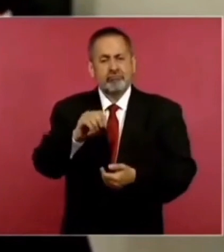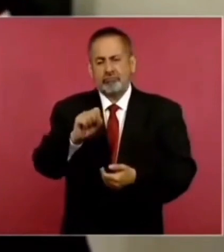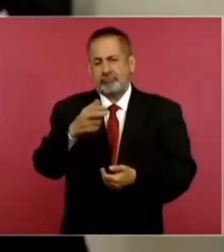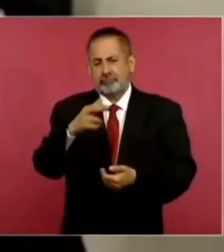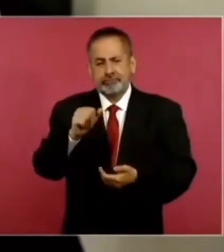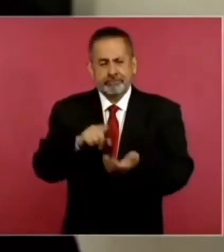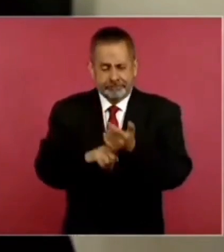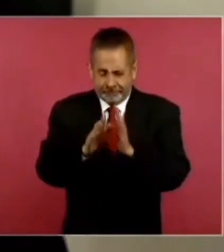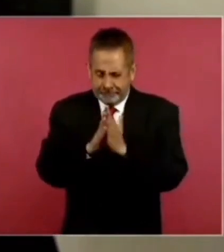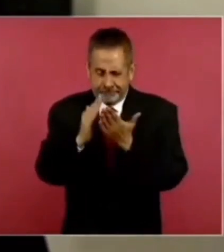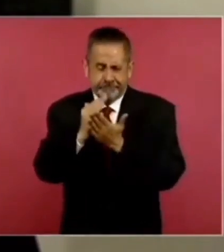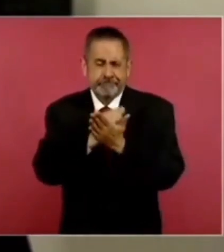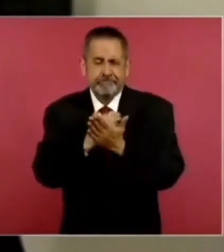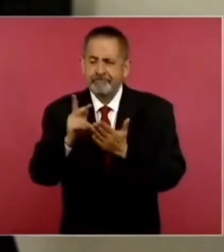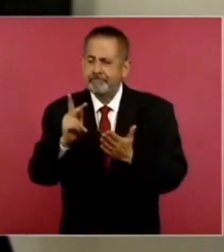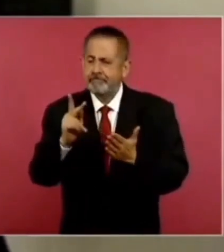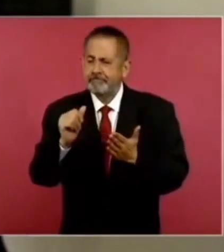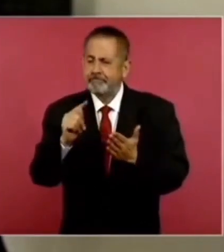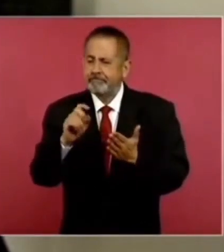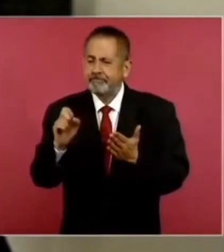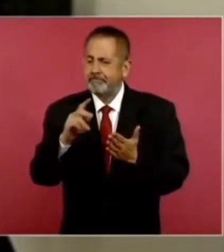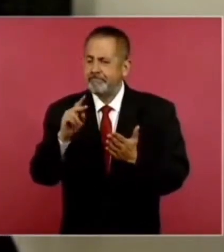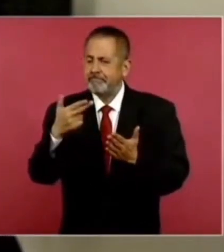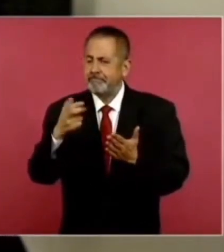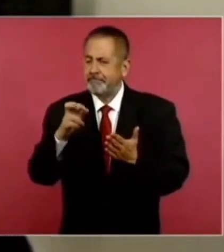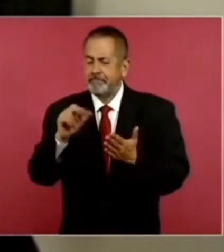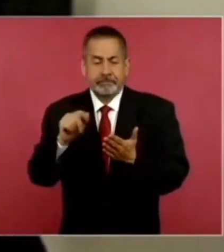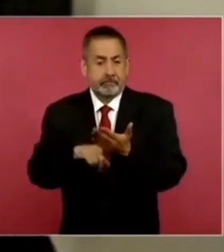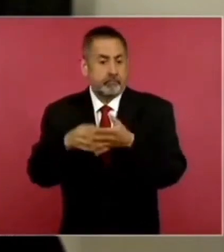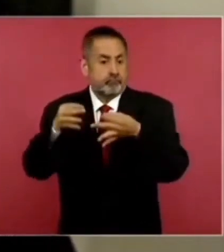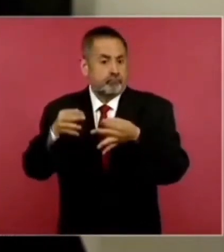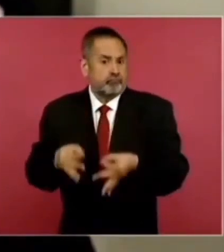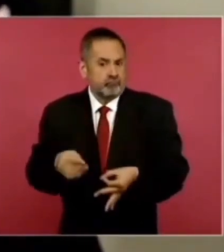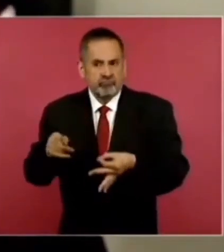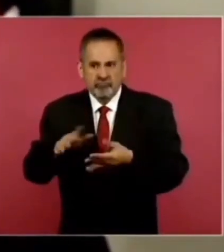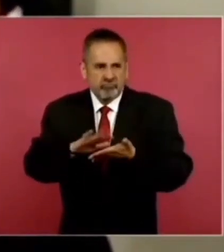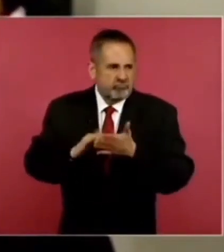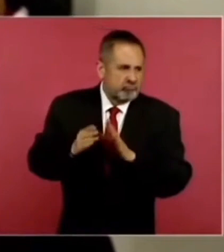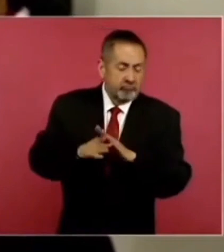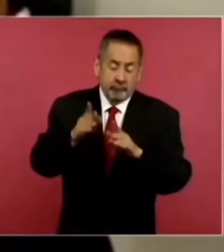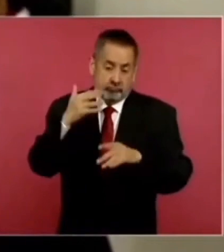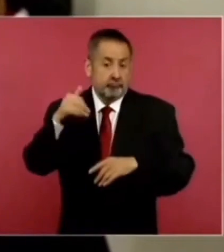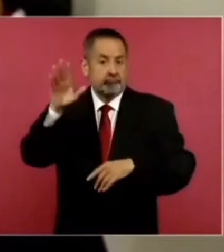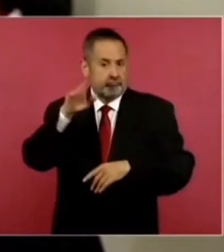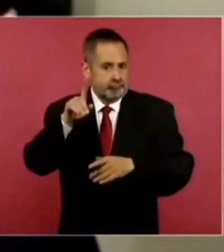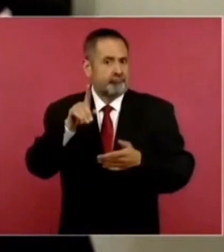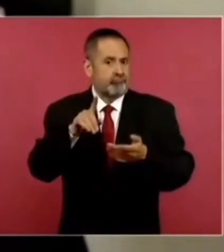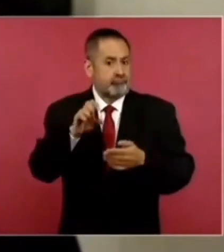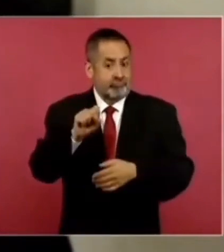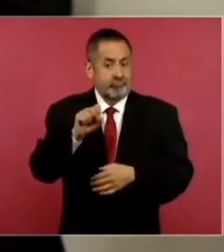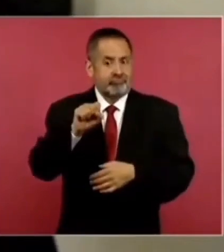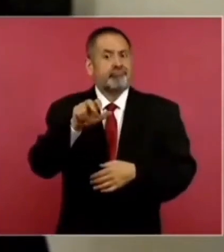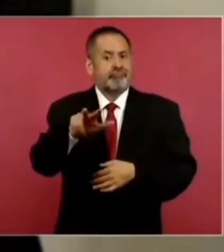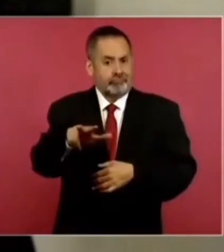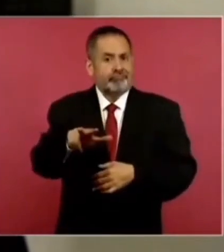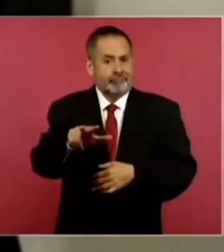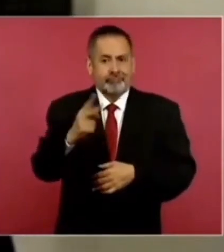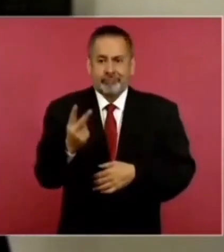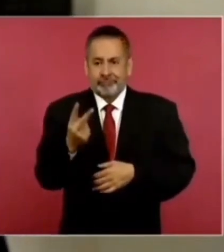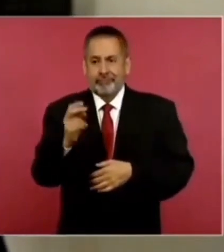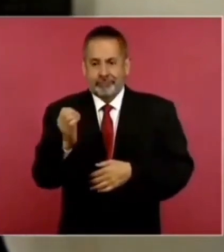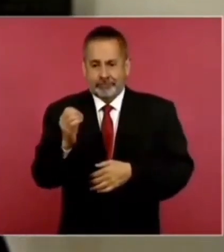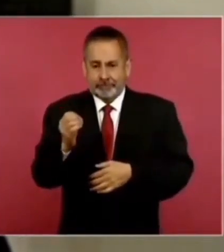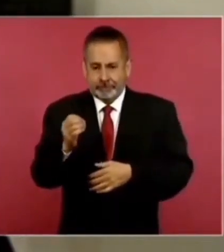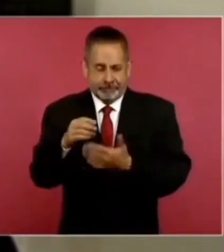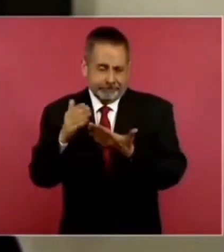llama Parte de Guerra, documentos oficiales de la operación en aquellos años. En esos